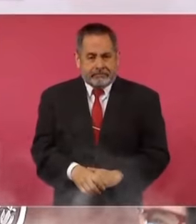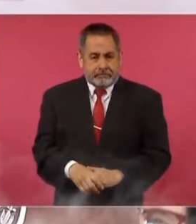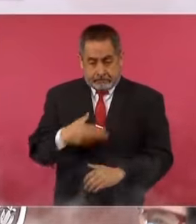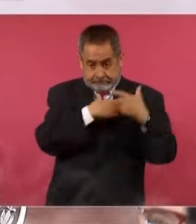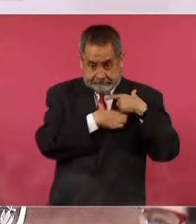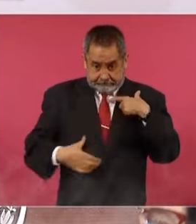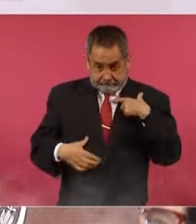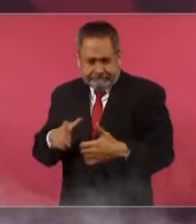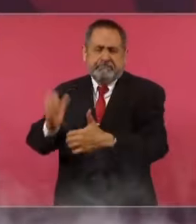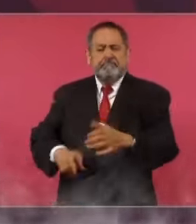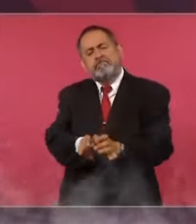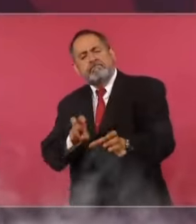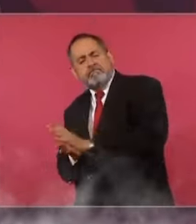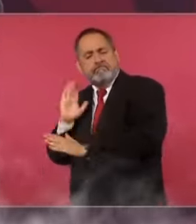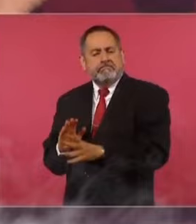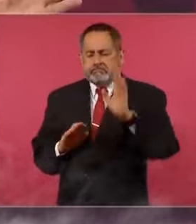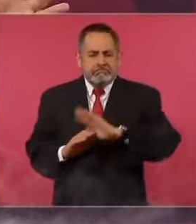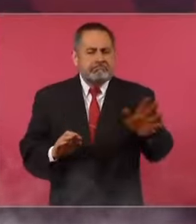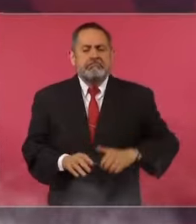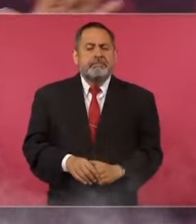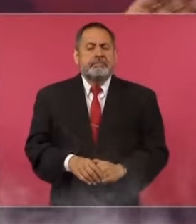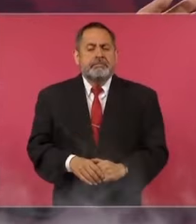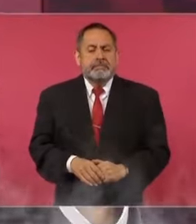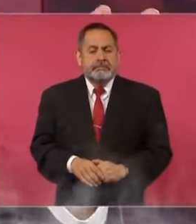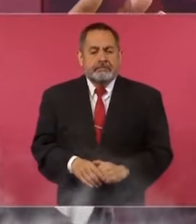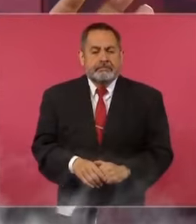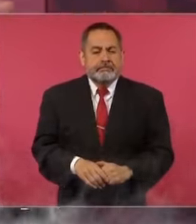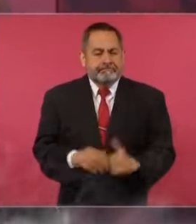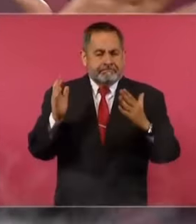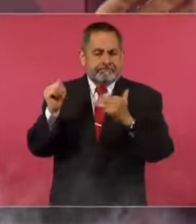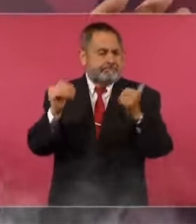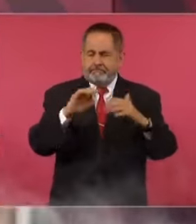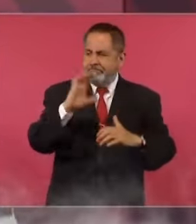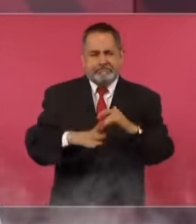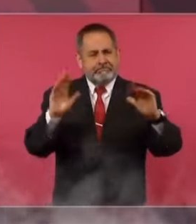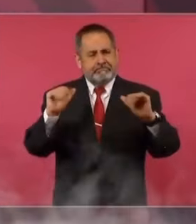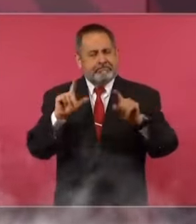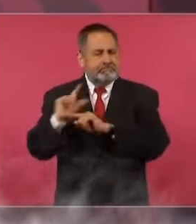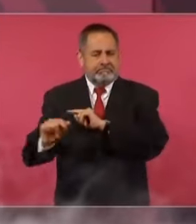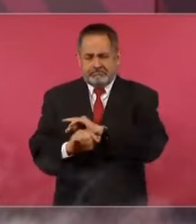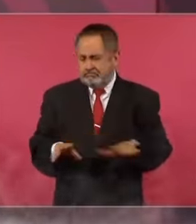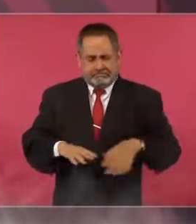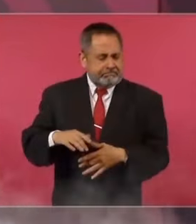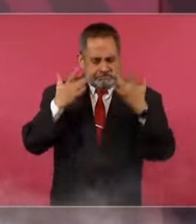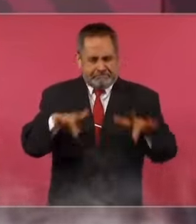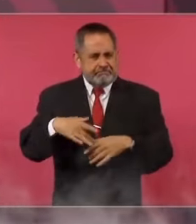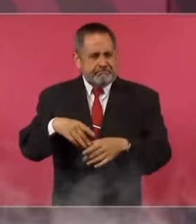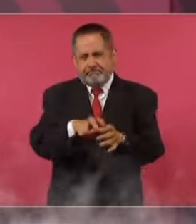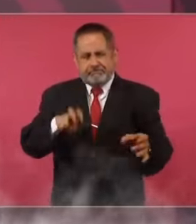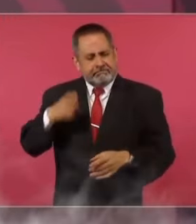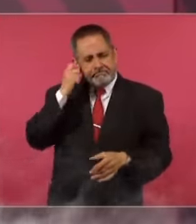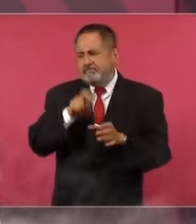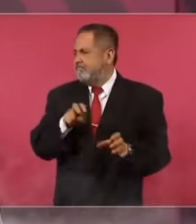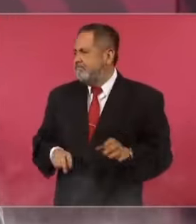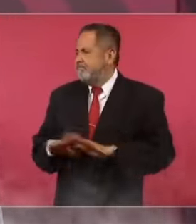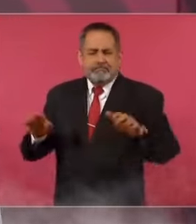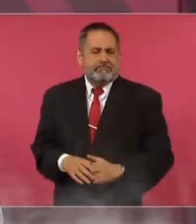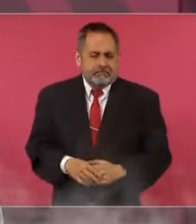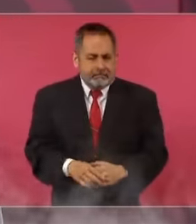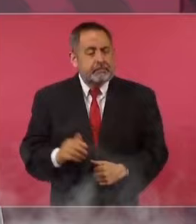entregando la banda presidencial. ¿Sí? Me despido, me retiro, me jubilo.